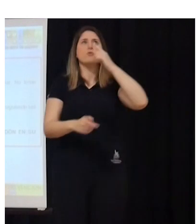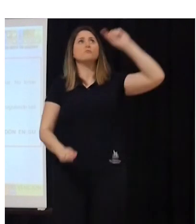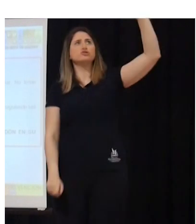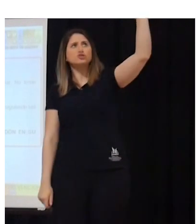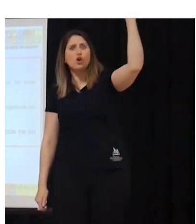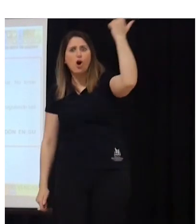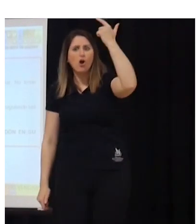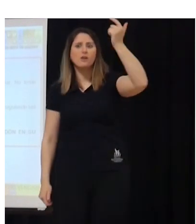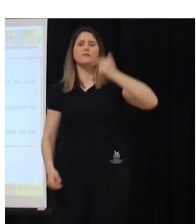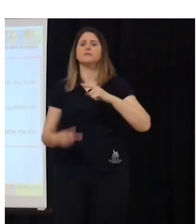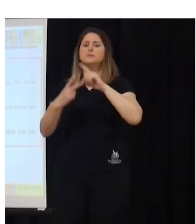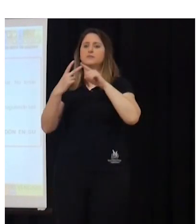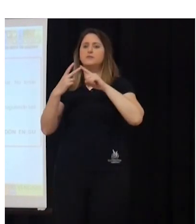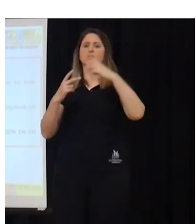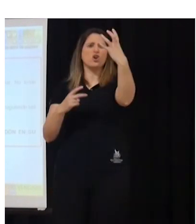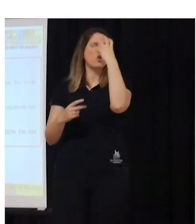sol,